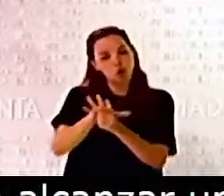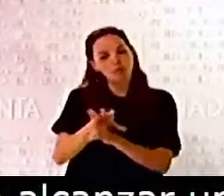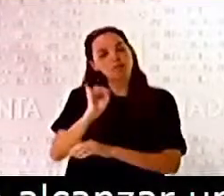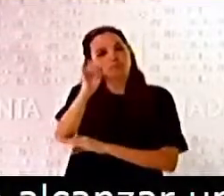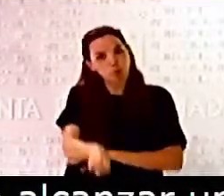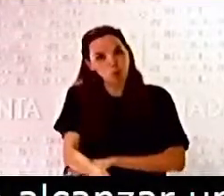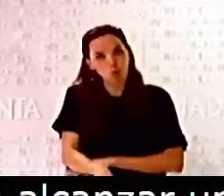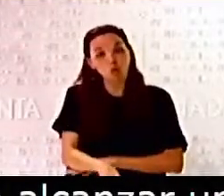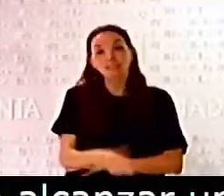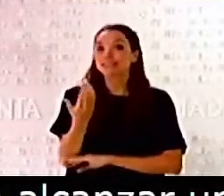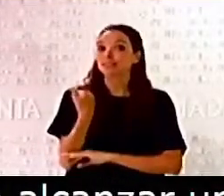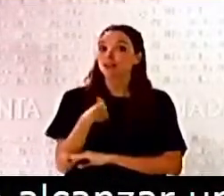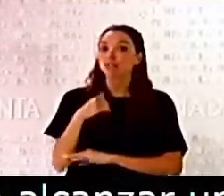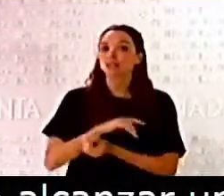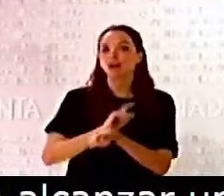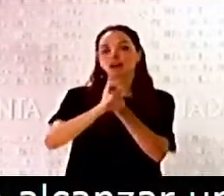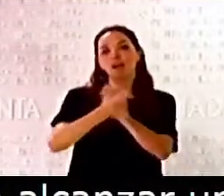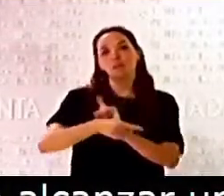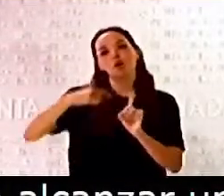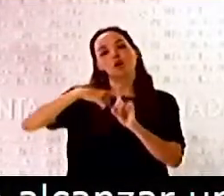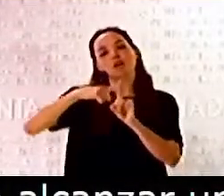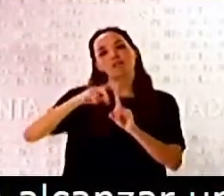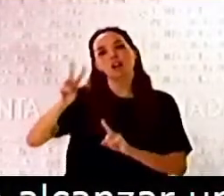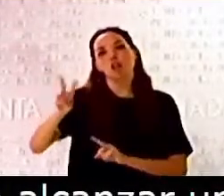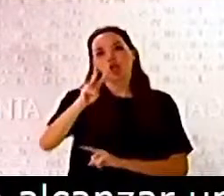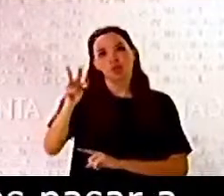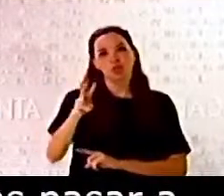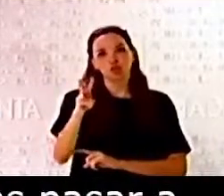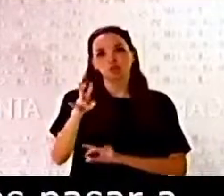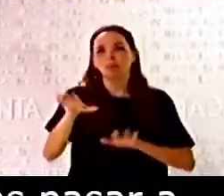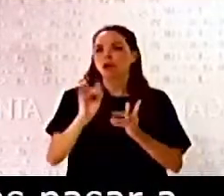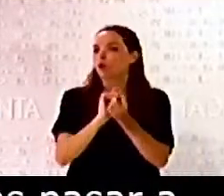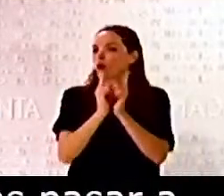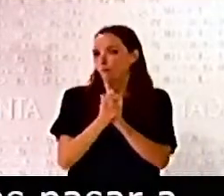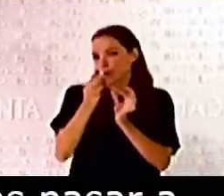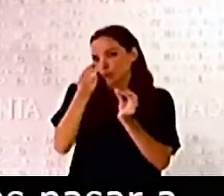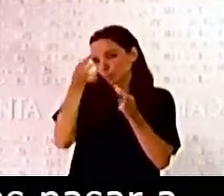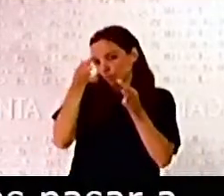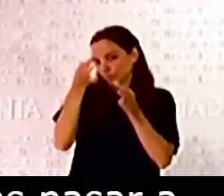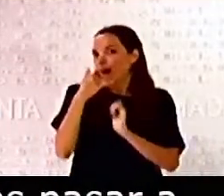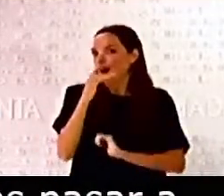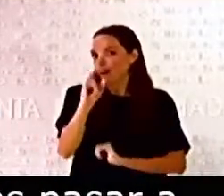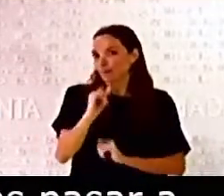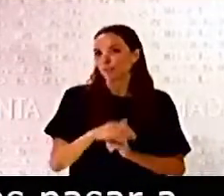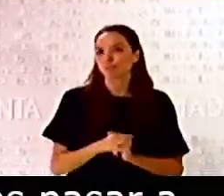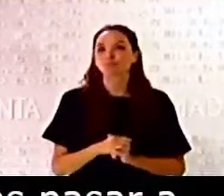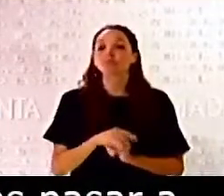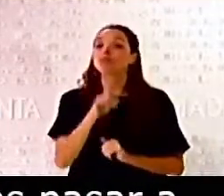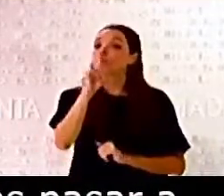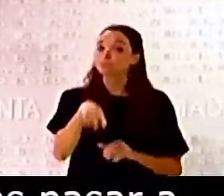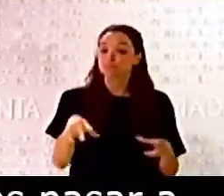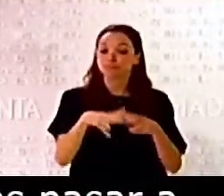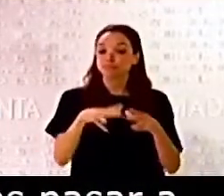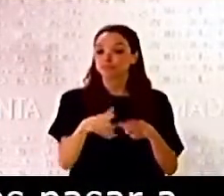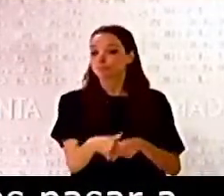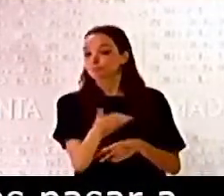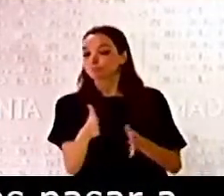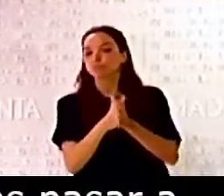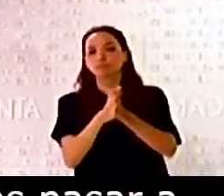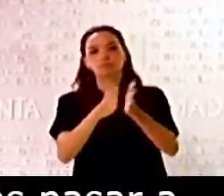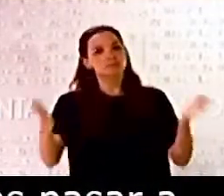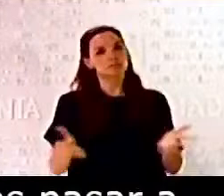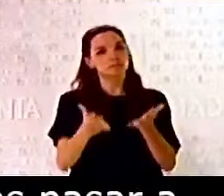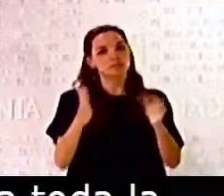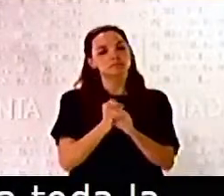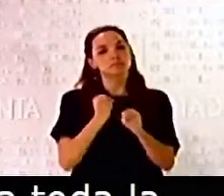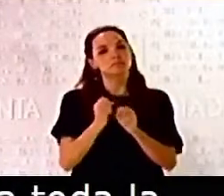pasar a este nivel de alerta 2 atenuado, y animar a toda la sociedad a que siga trabajando en este sentido para que